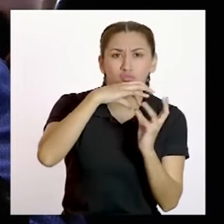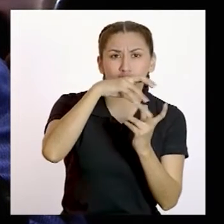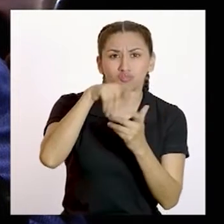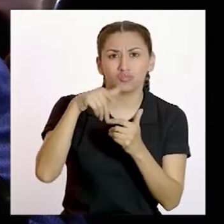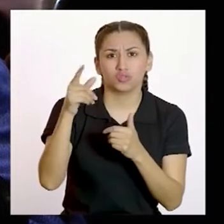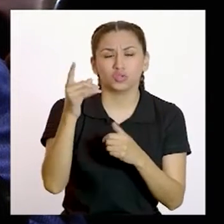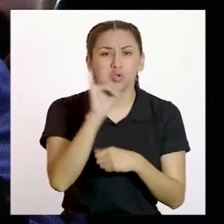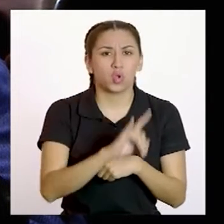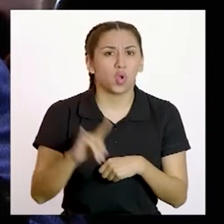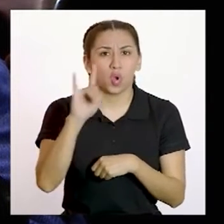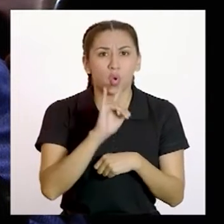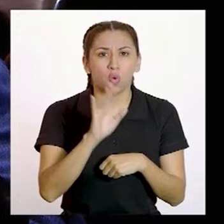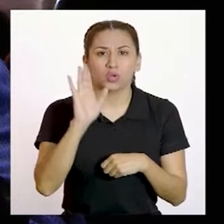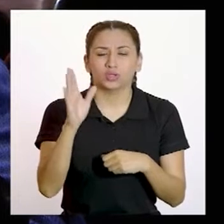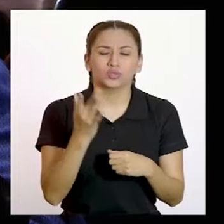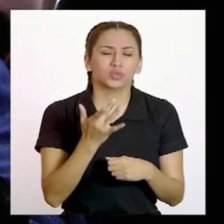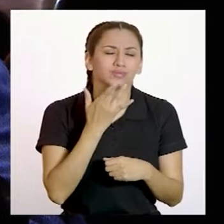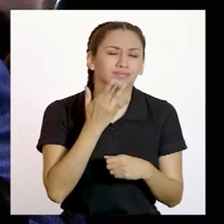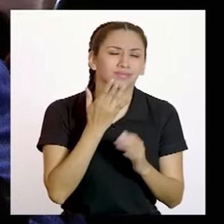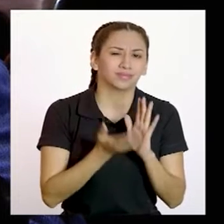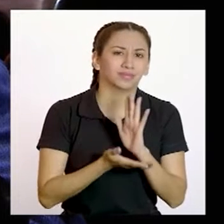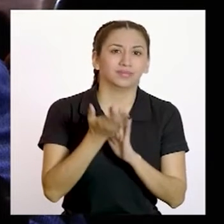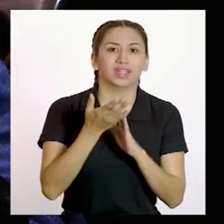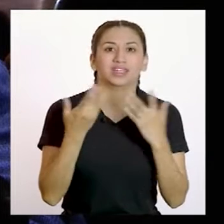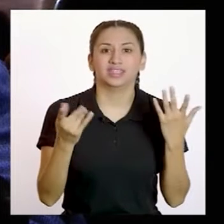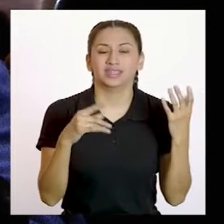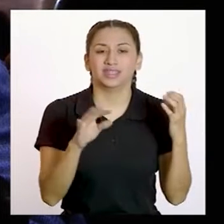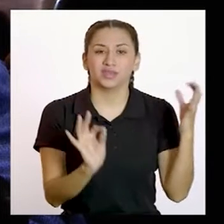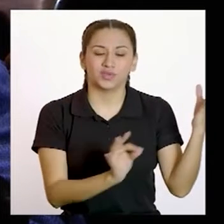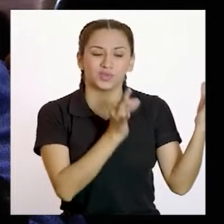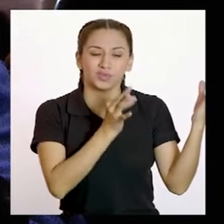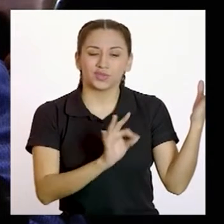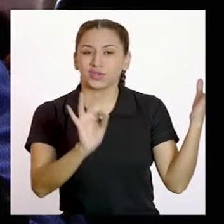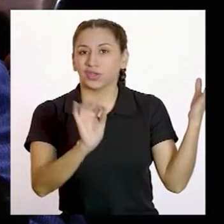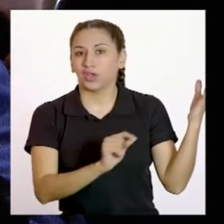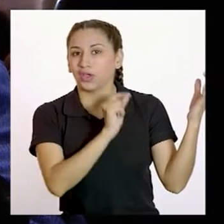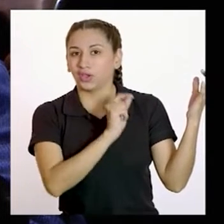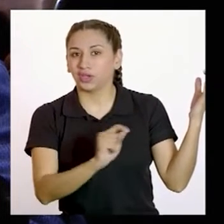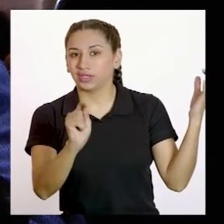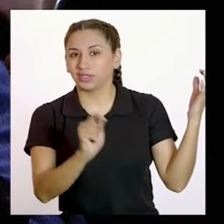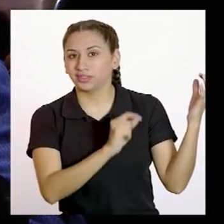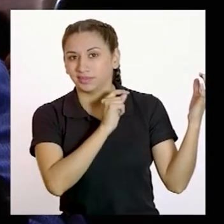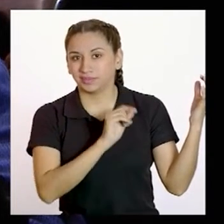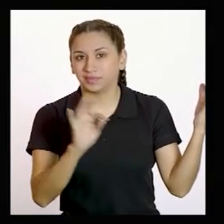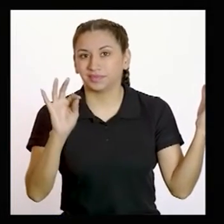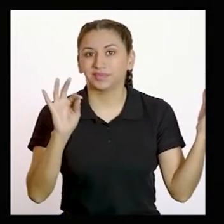todo el mundo haciendo uso de su instrumento musical favorito, el violín.